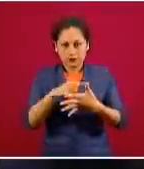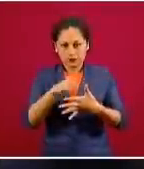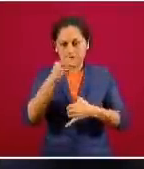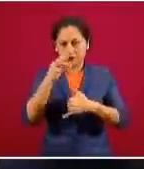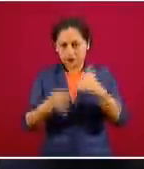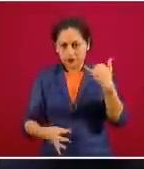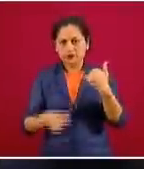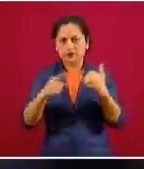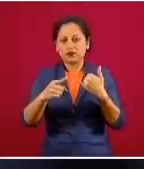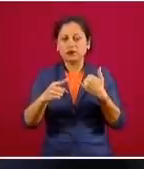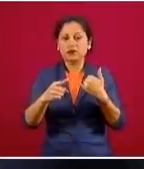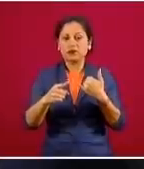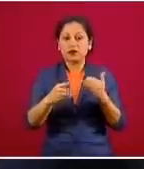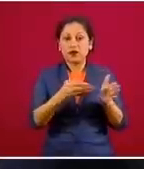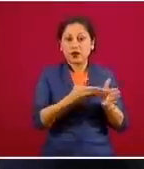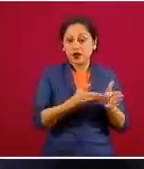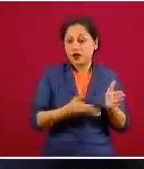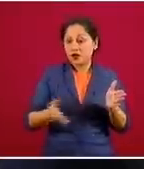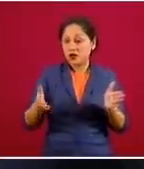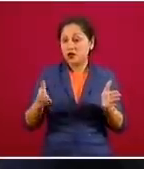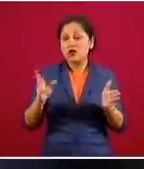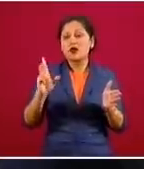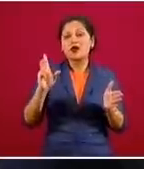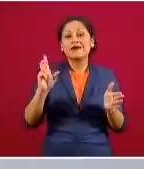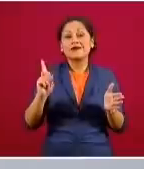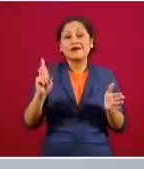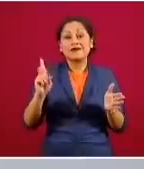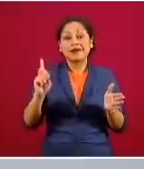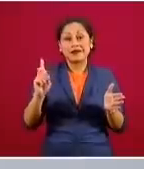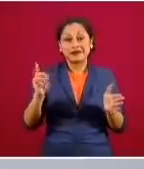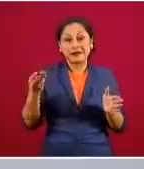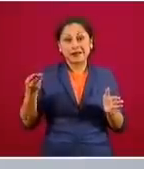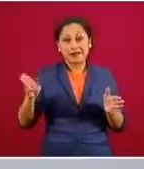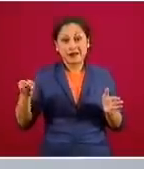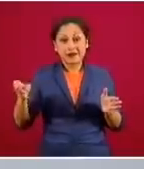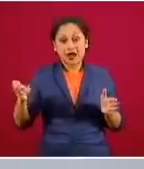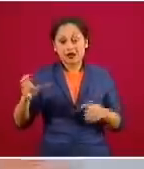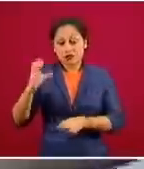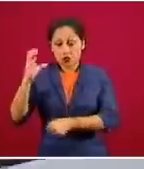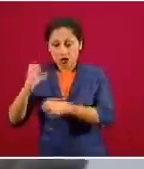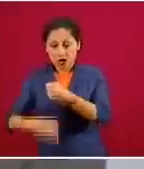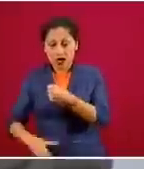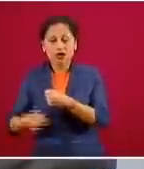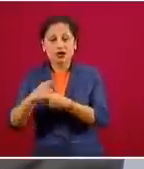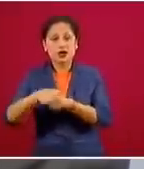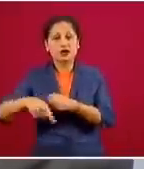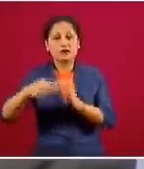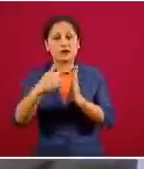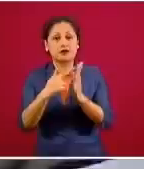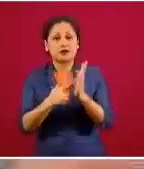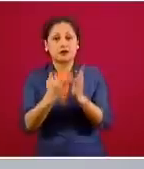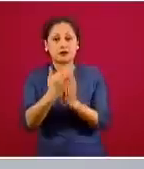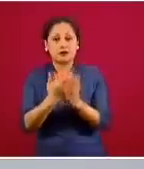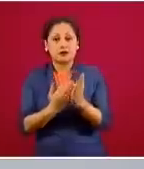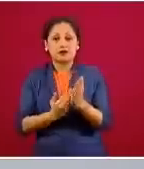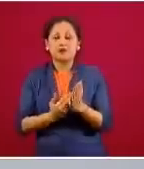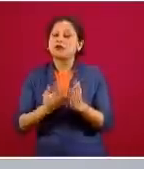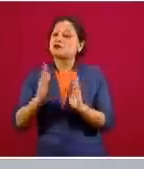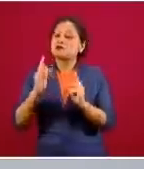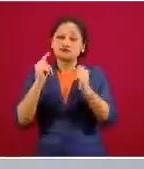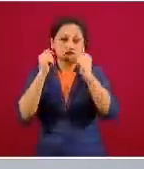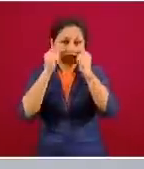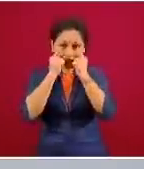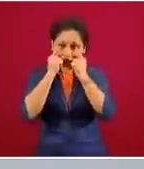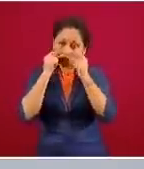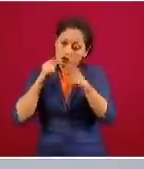acaba la Jornada Nacional de Sana Distancia, la protección con estas medidas de sana distancia de